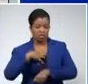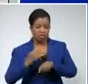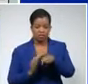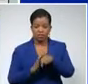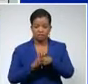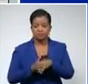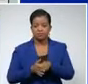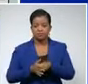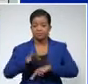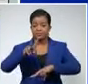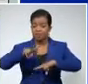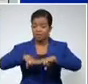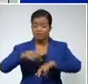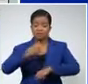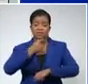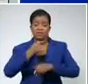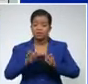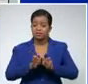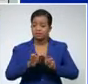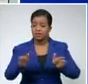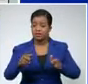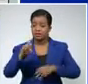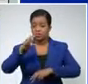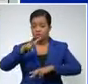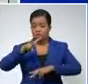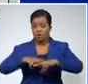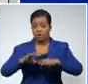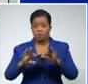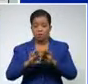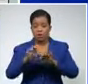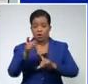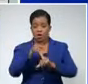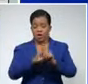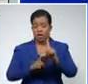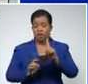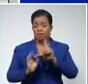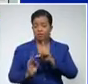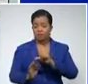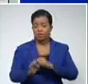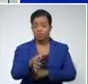Miguel del Padrón, Centro Habana y Guanabacoa y Regla, los más afectados.